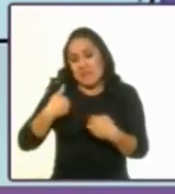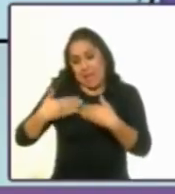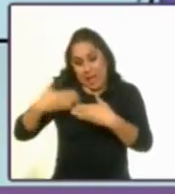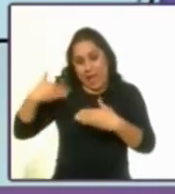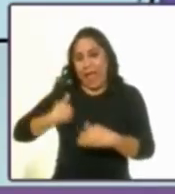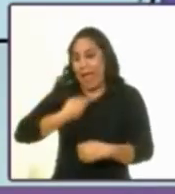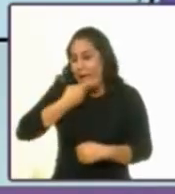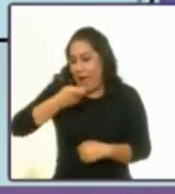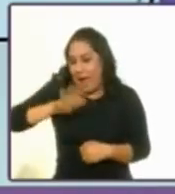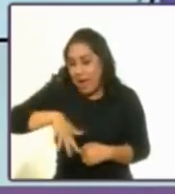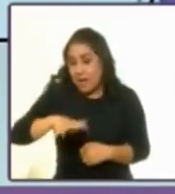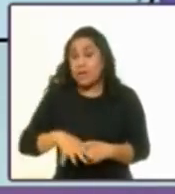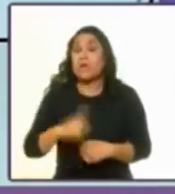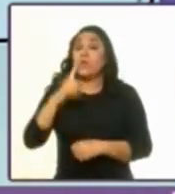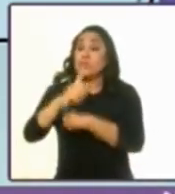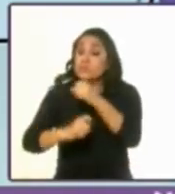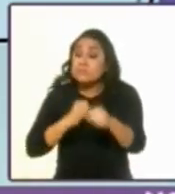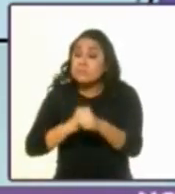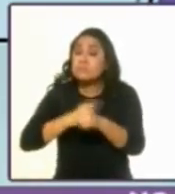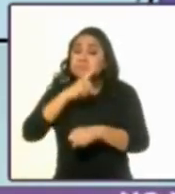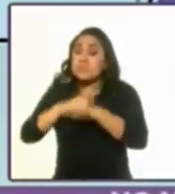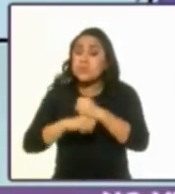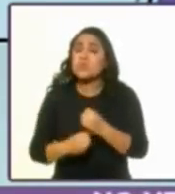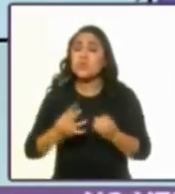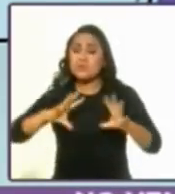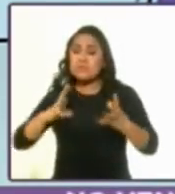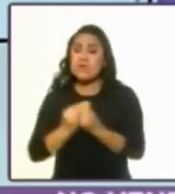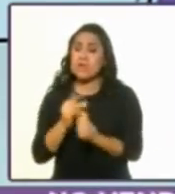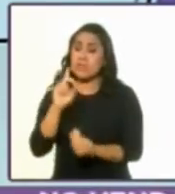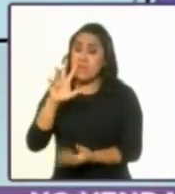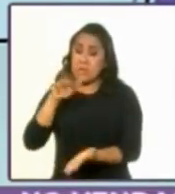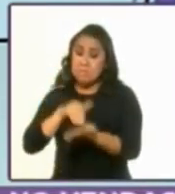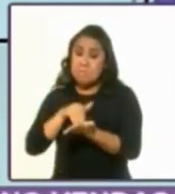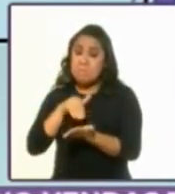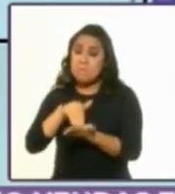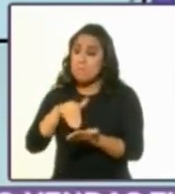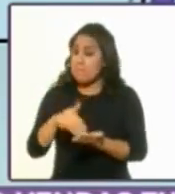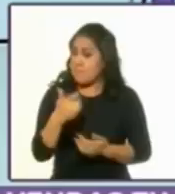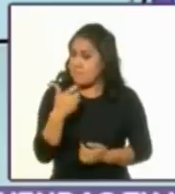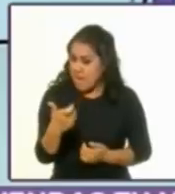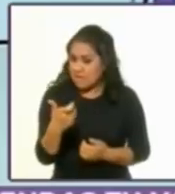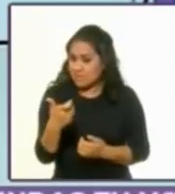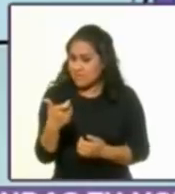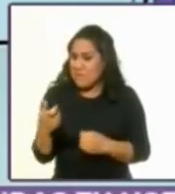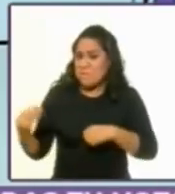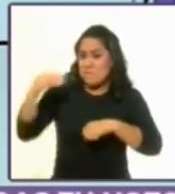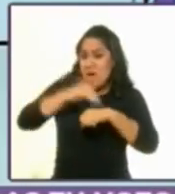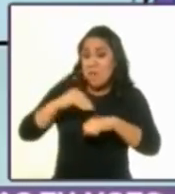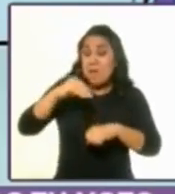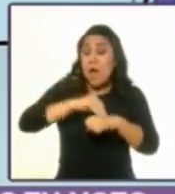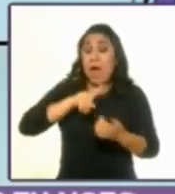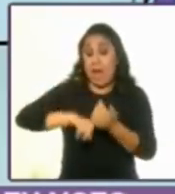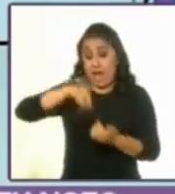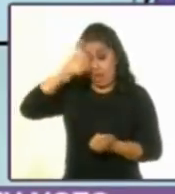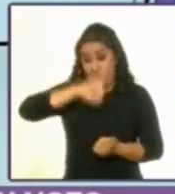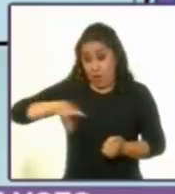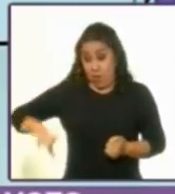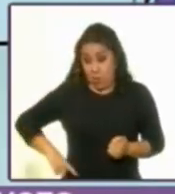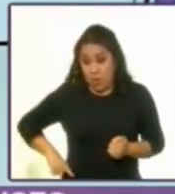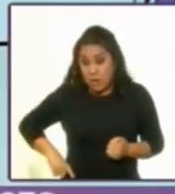intervención cada año hay en promedio 35 mil millones de pesos adicionales que el jefe de gobierno